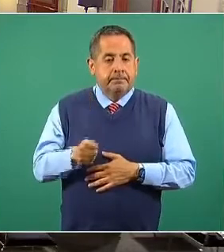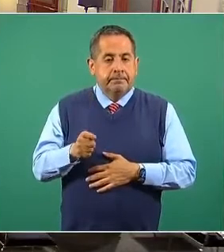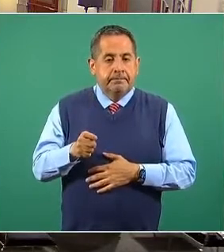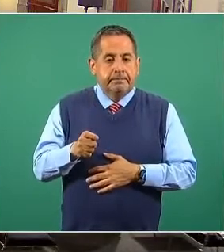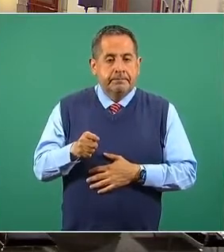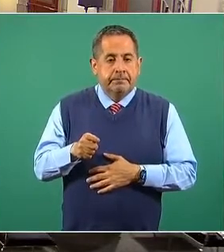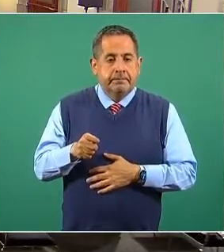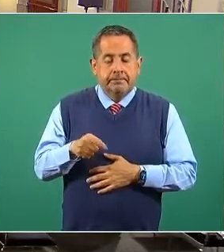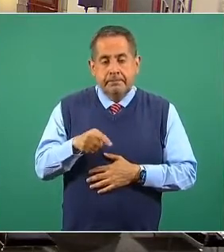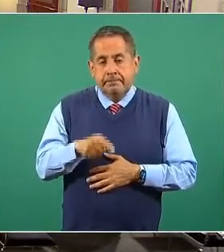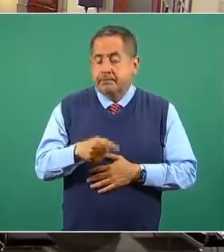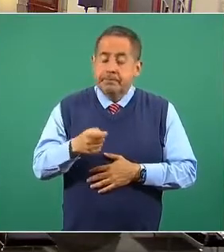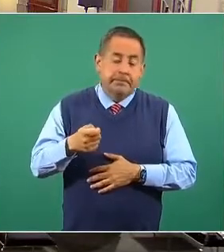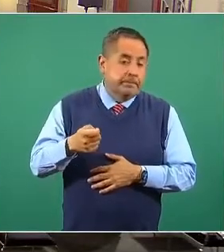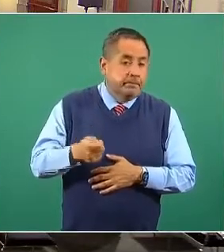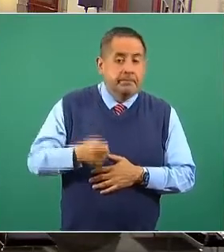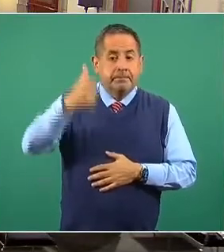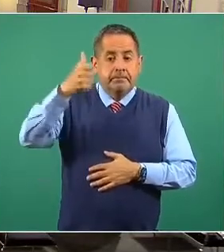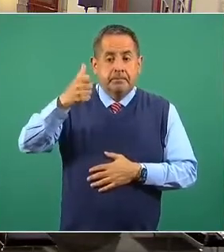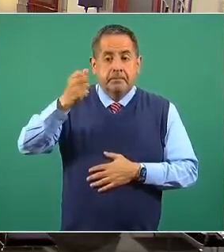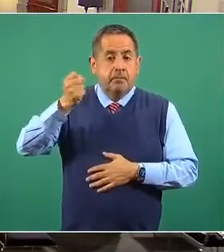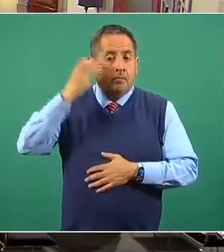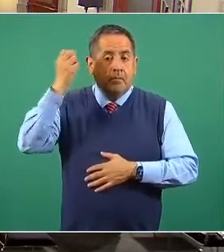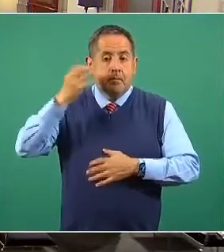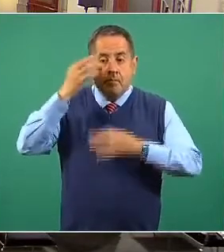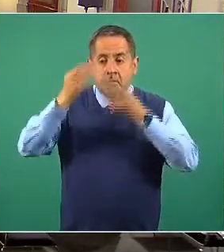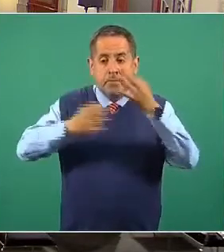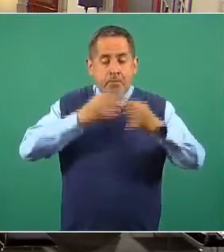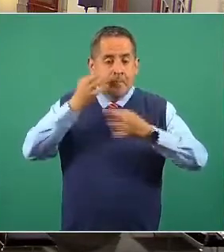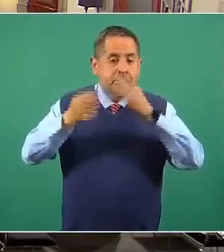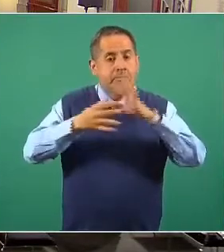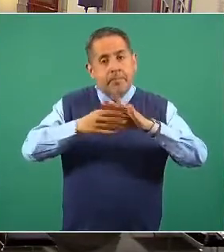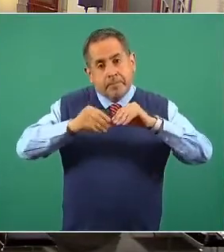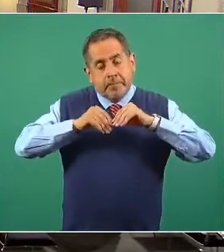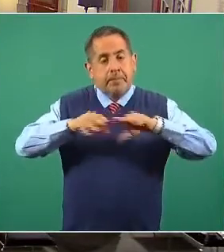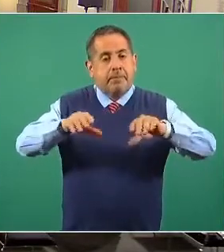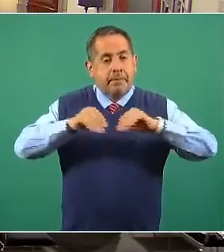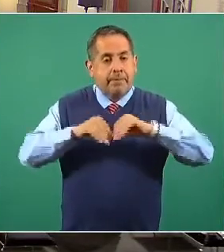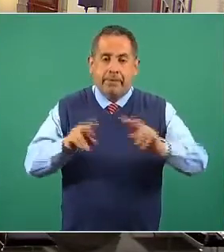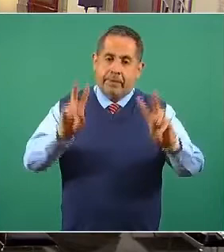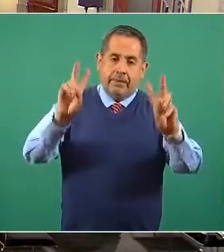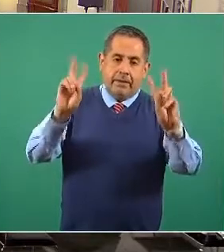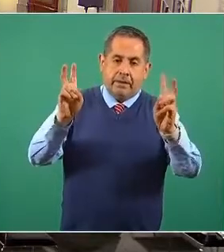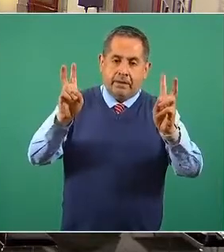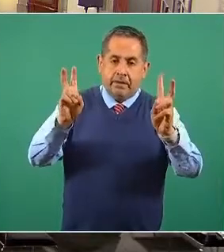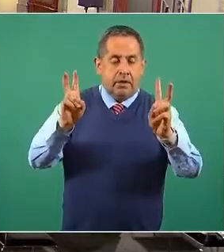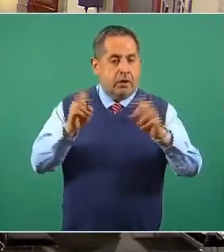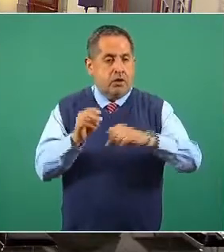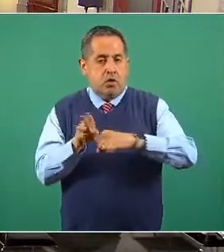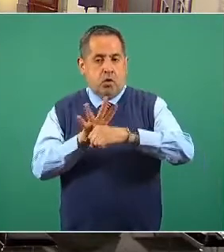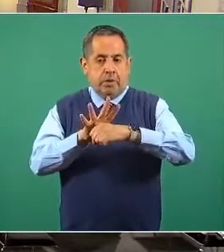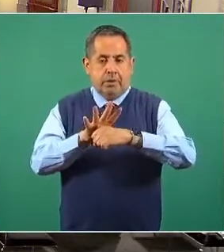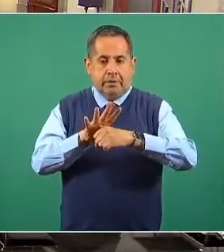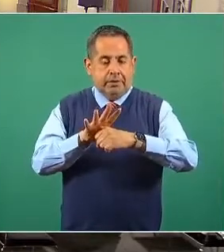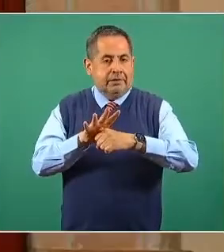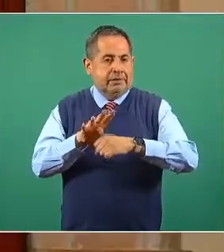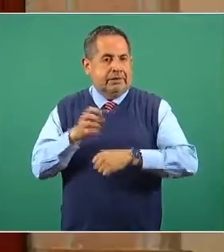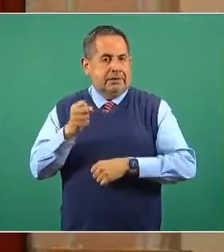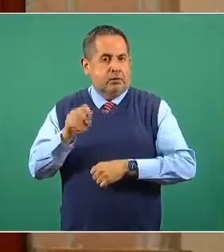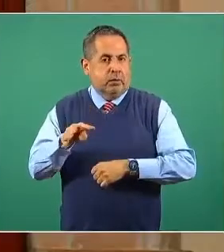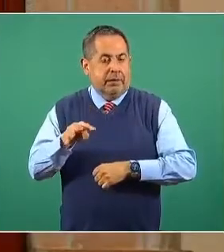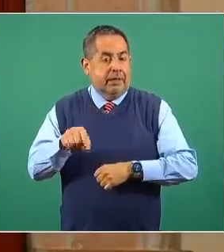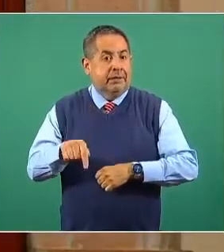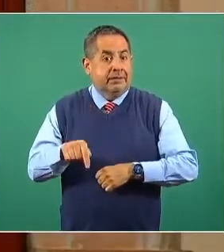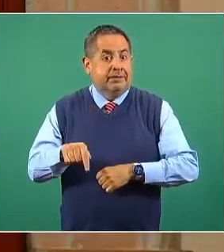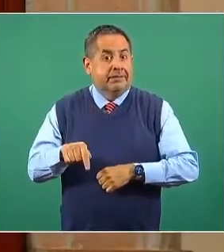precisamente la primera conferencia de prensa en relación al tema de COVID-19. En